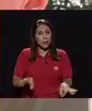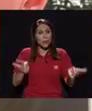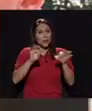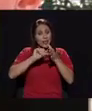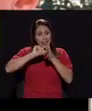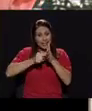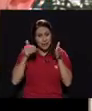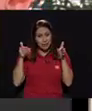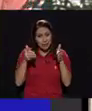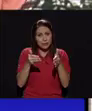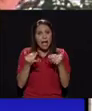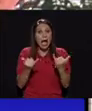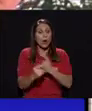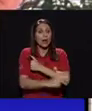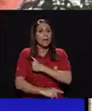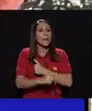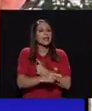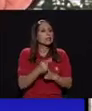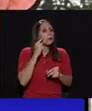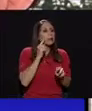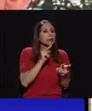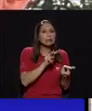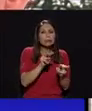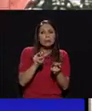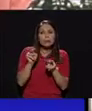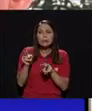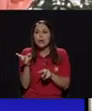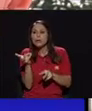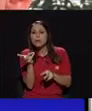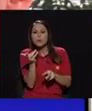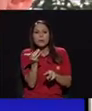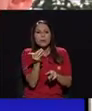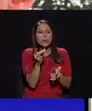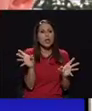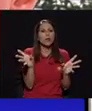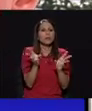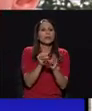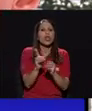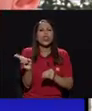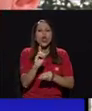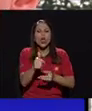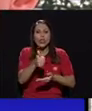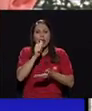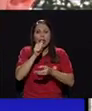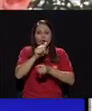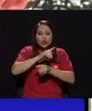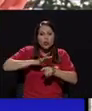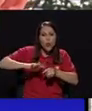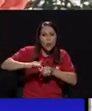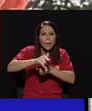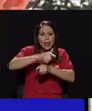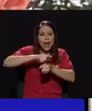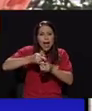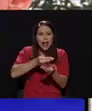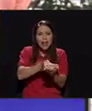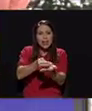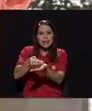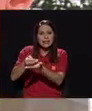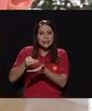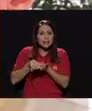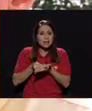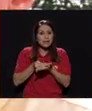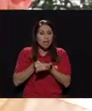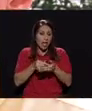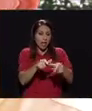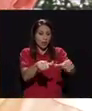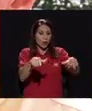sistemas. El país está en el proceso de inventariar dónde están los humedales, dónde se ubican todos estos